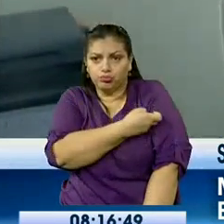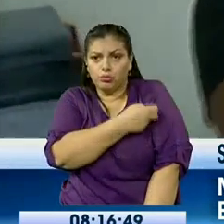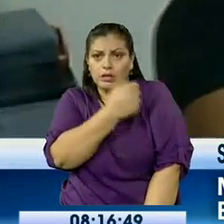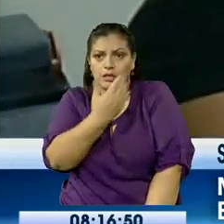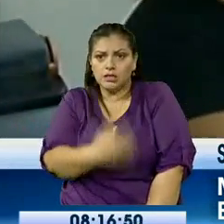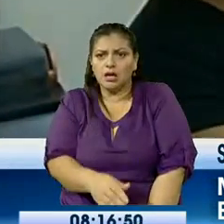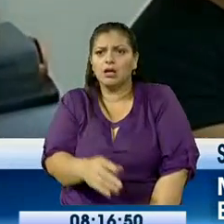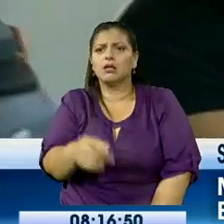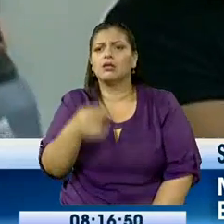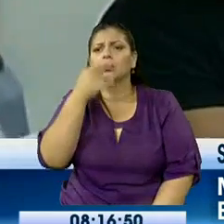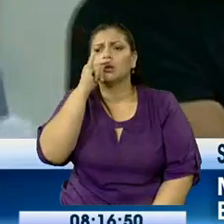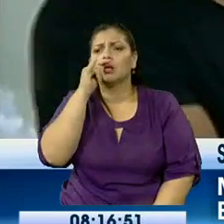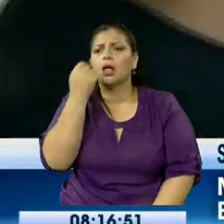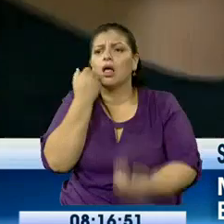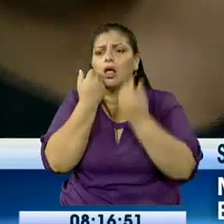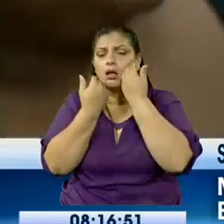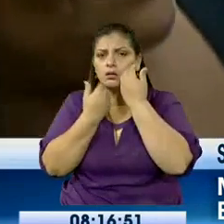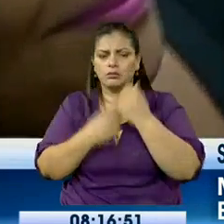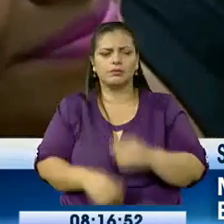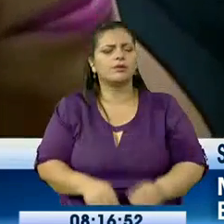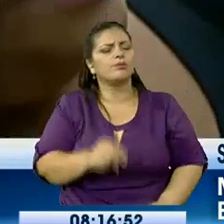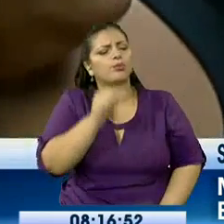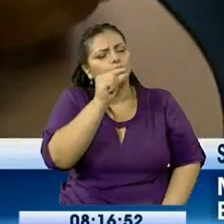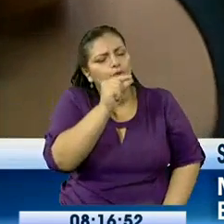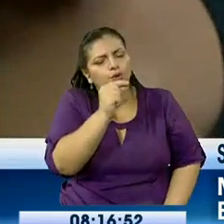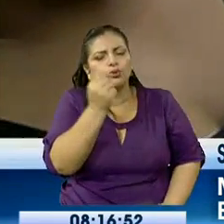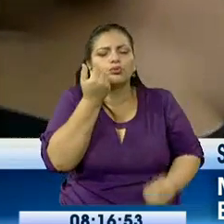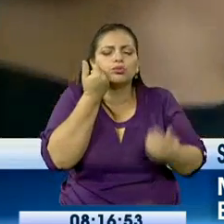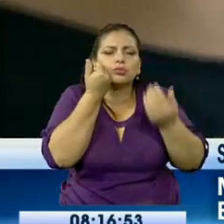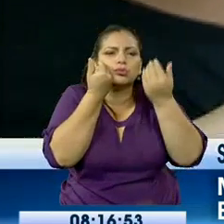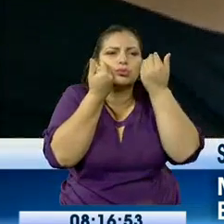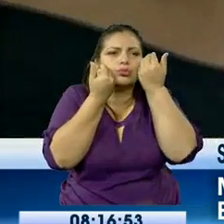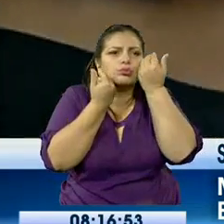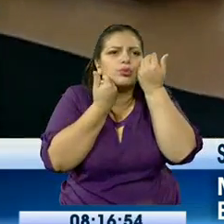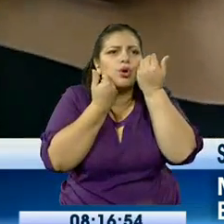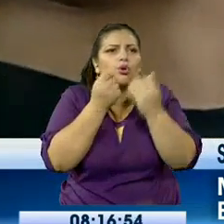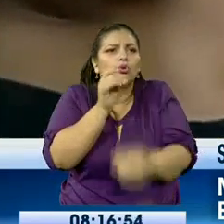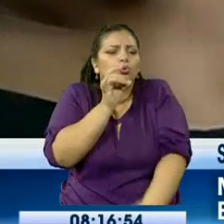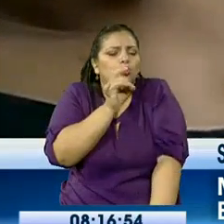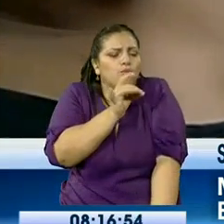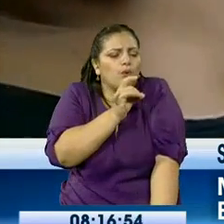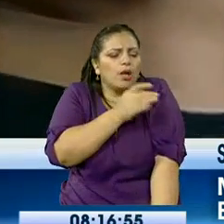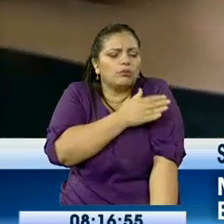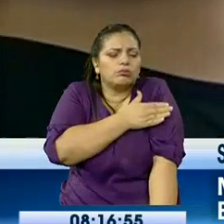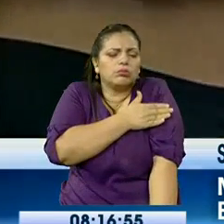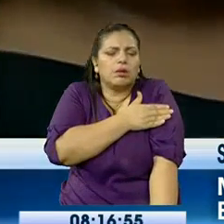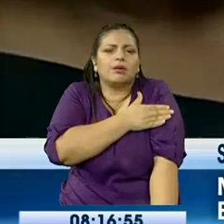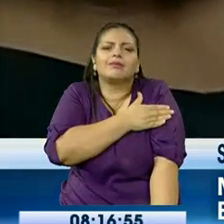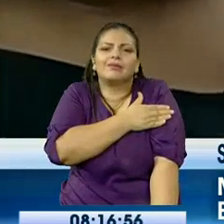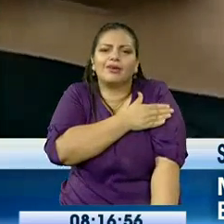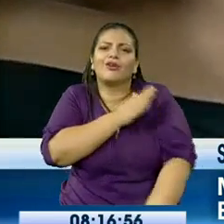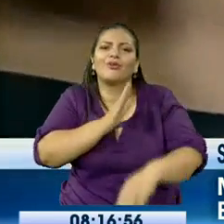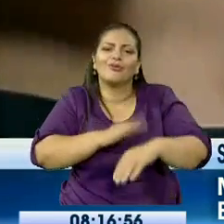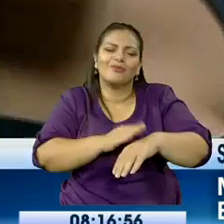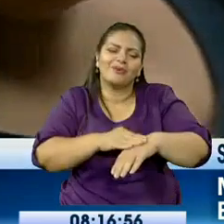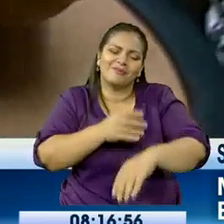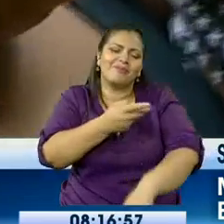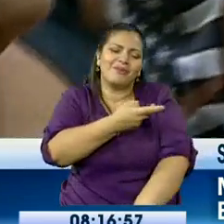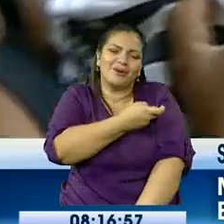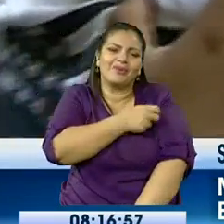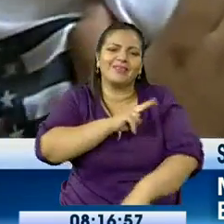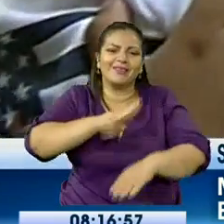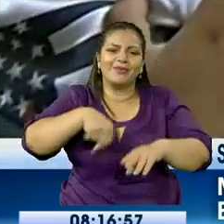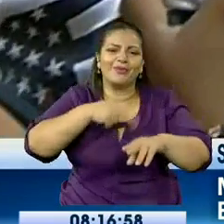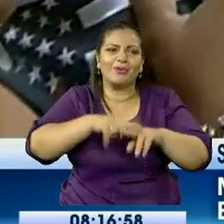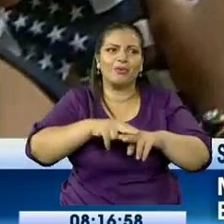febrícula, 37.5. ¿Leve? Leve, puede ser un poquito de dolor, ¿no? Entonces, pero es normal de la reacción de la vacuna, ¿no?